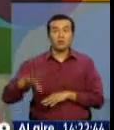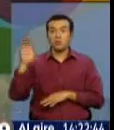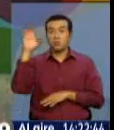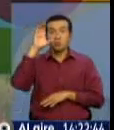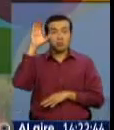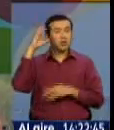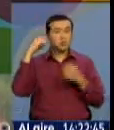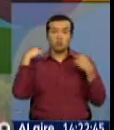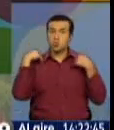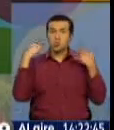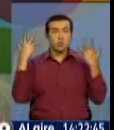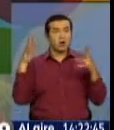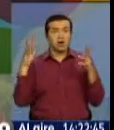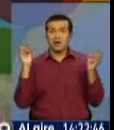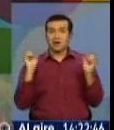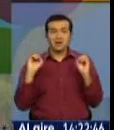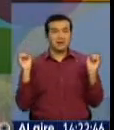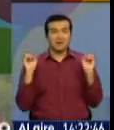no tenemos